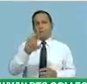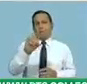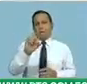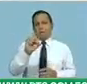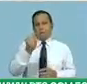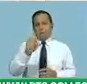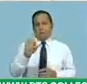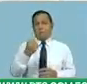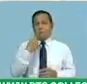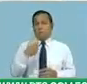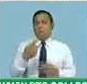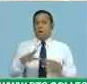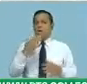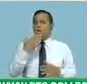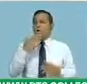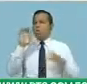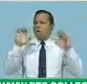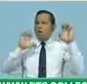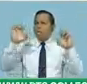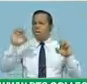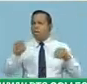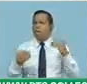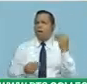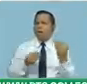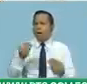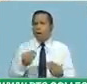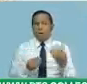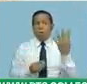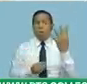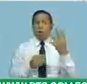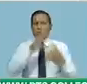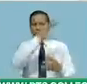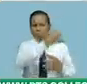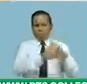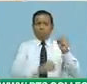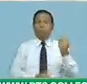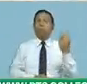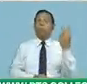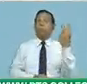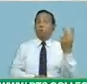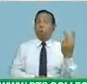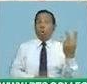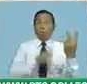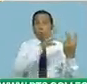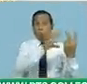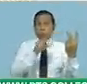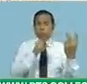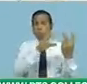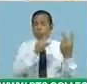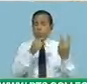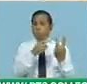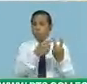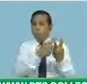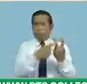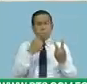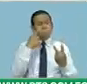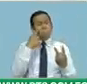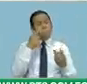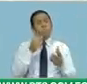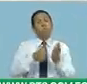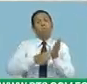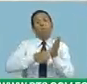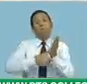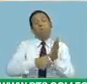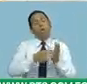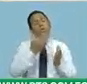cabo para la aprehensión de los sujetos. Cuatro personas aprehendidas, dos de las cuales en los operativos de control al revisar sus papeles